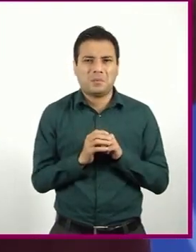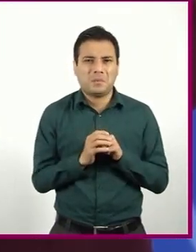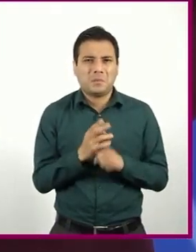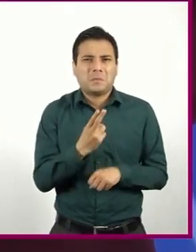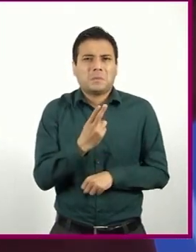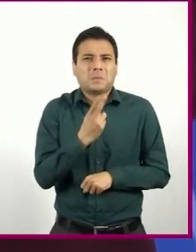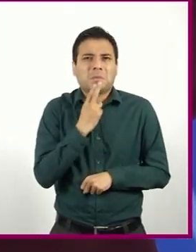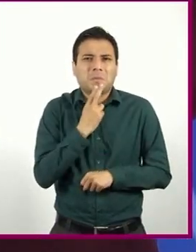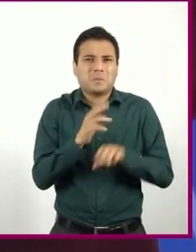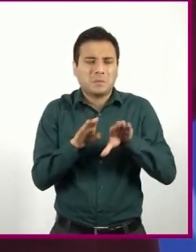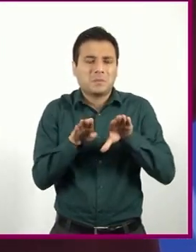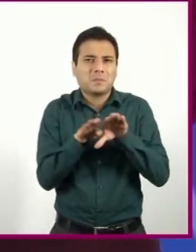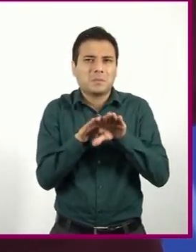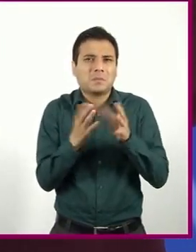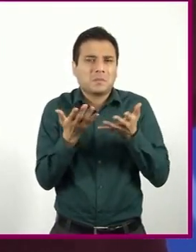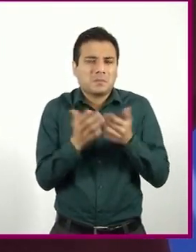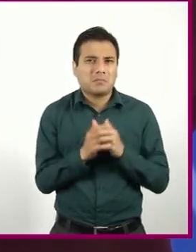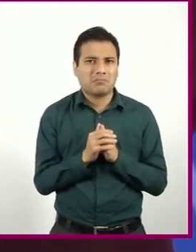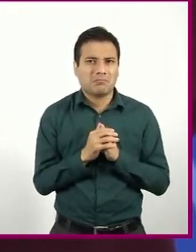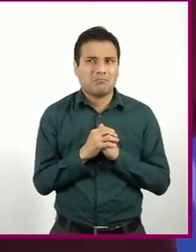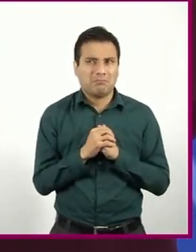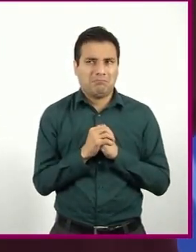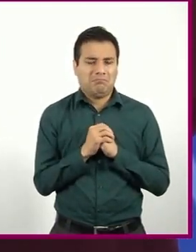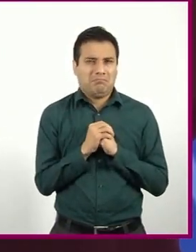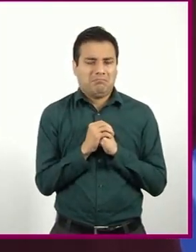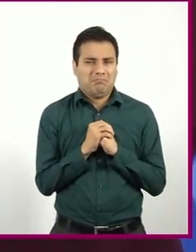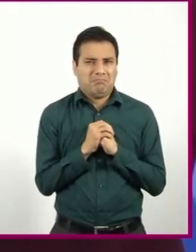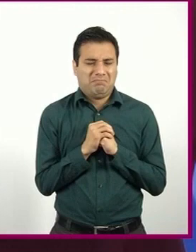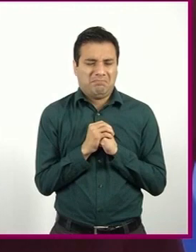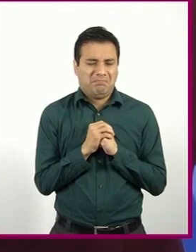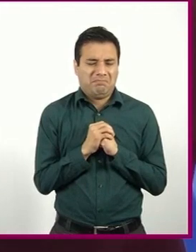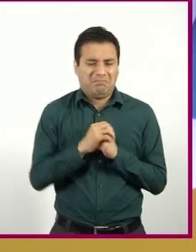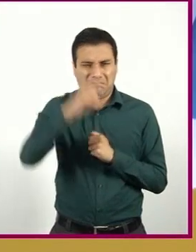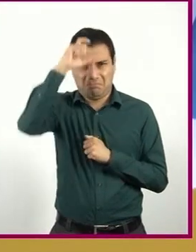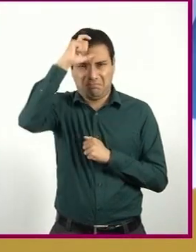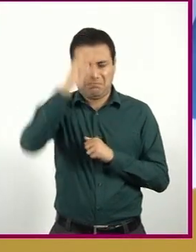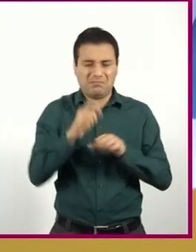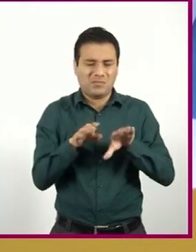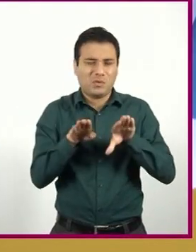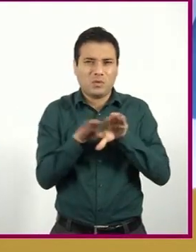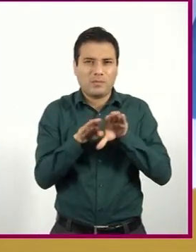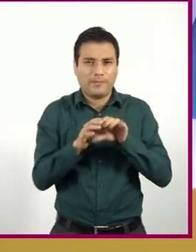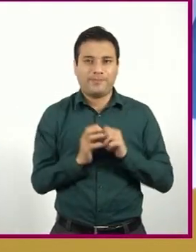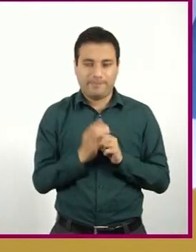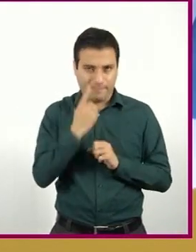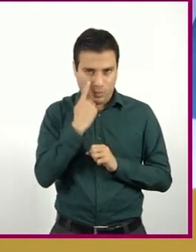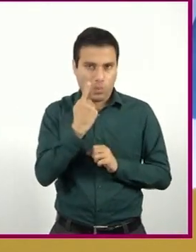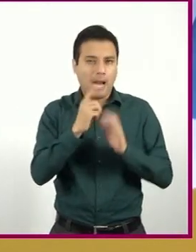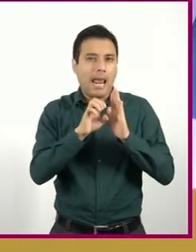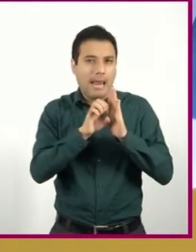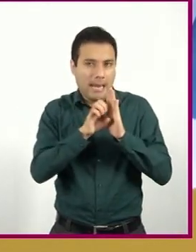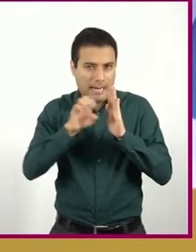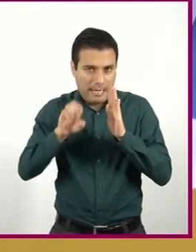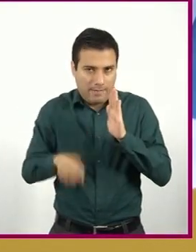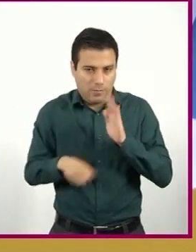fracciones se encuentran entre otras dos? Vaya. Hagamos un ejemplo.